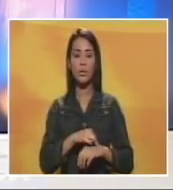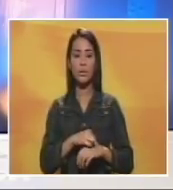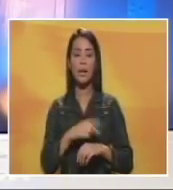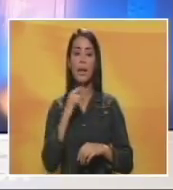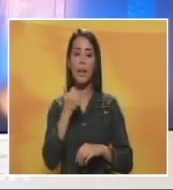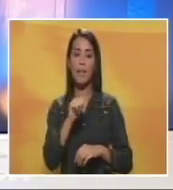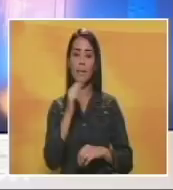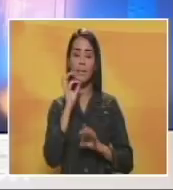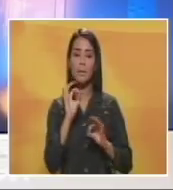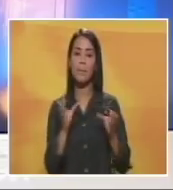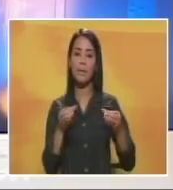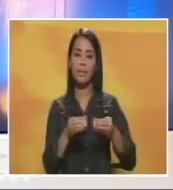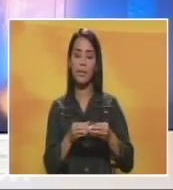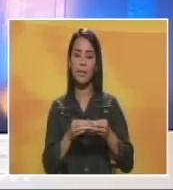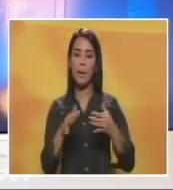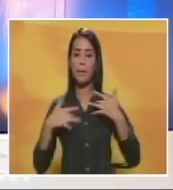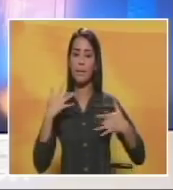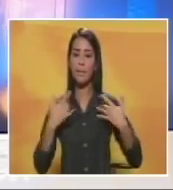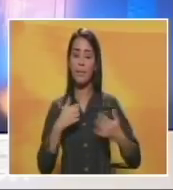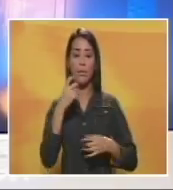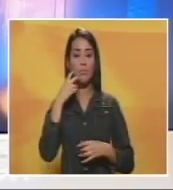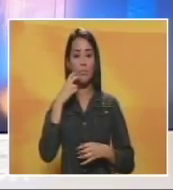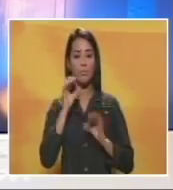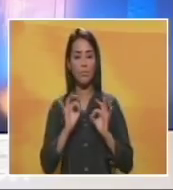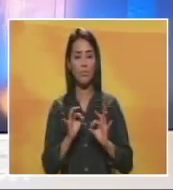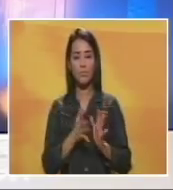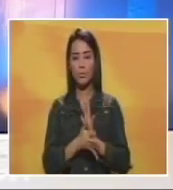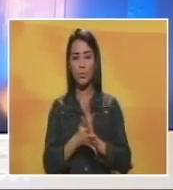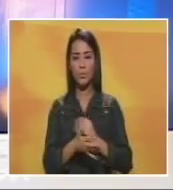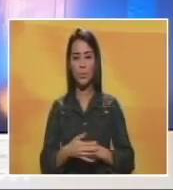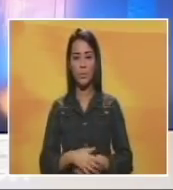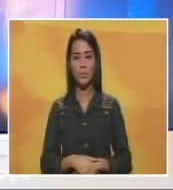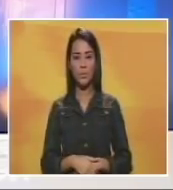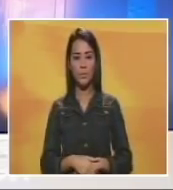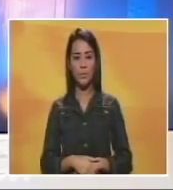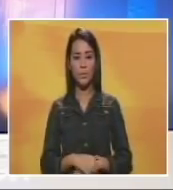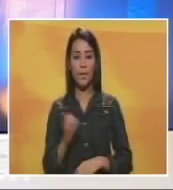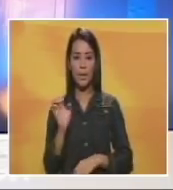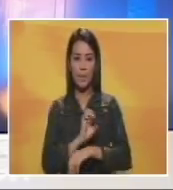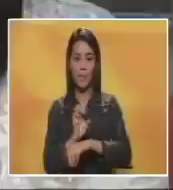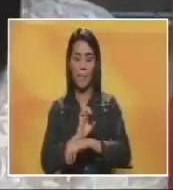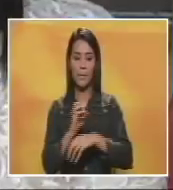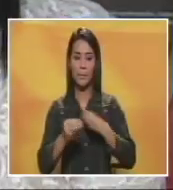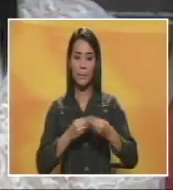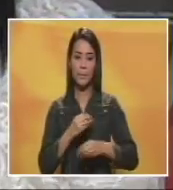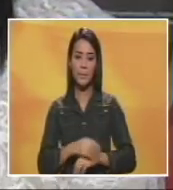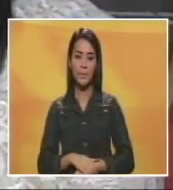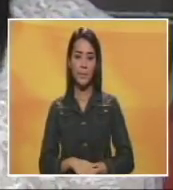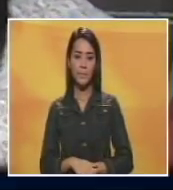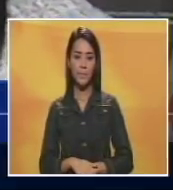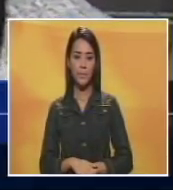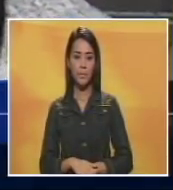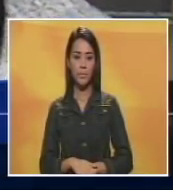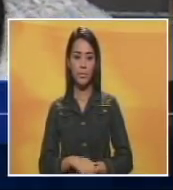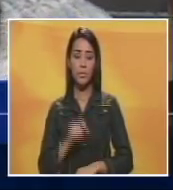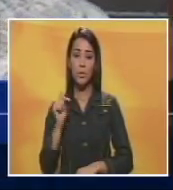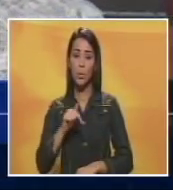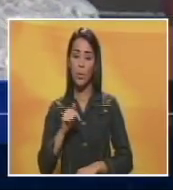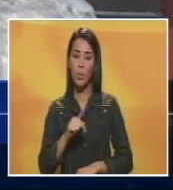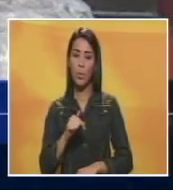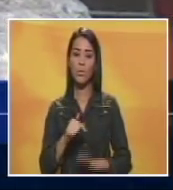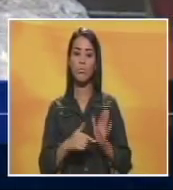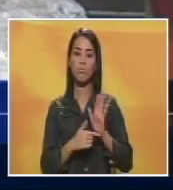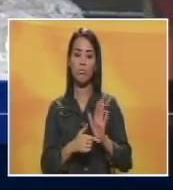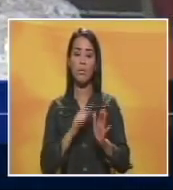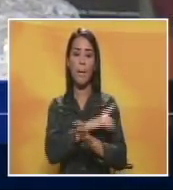edición del Salón de Chocolate, que en esta ocasión se ha realizado en Ecuador. Hoy tuvimos una presentación sobre